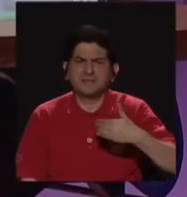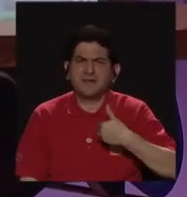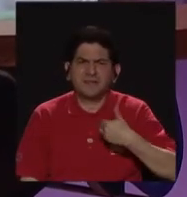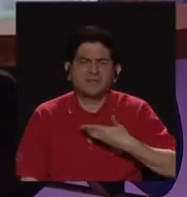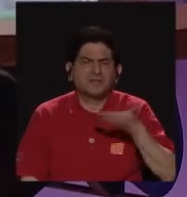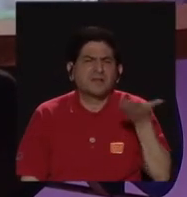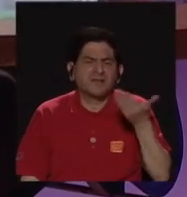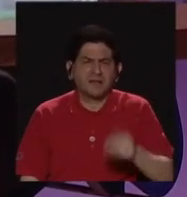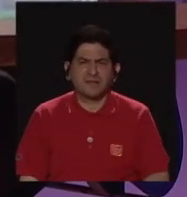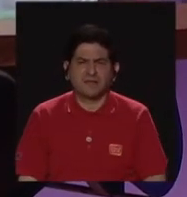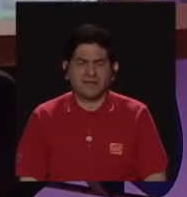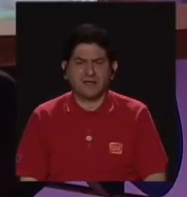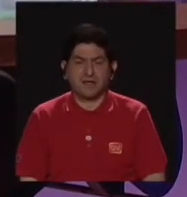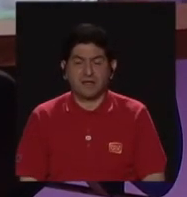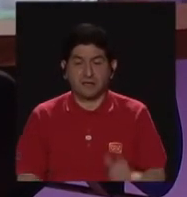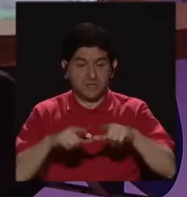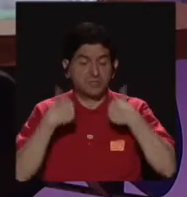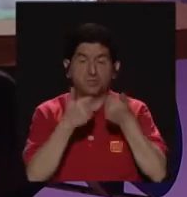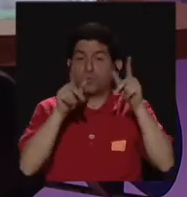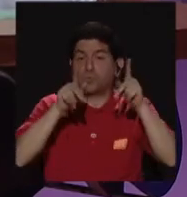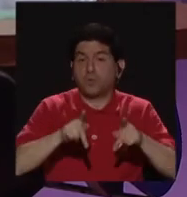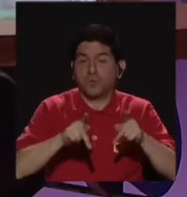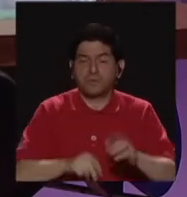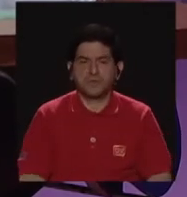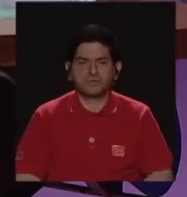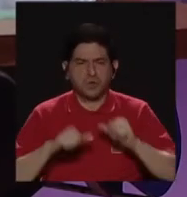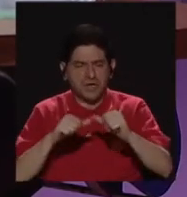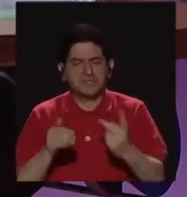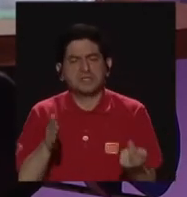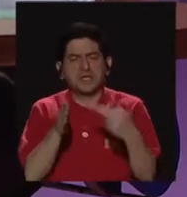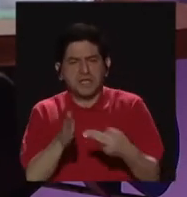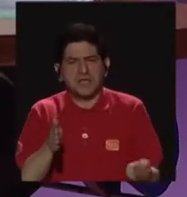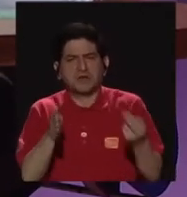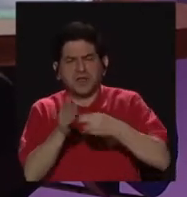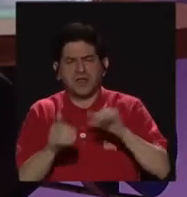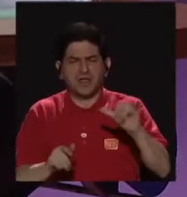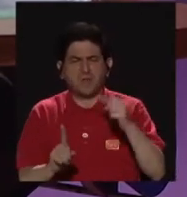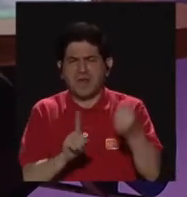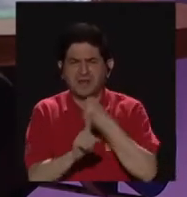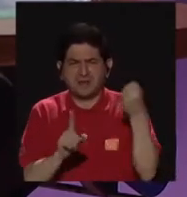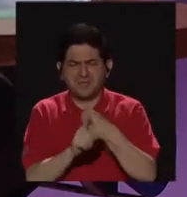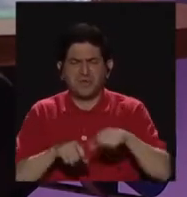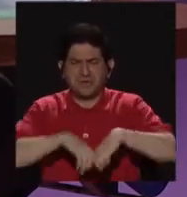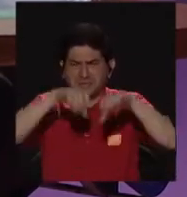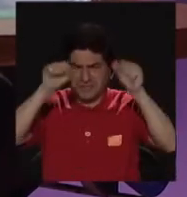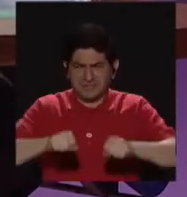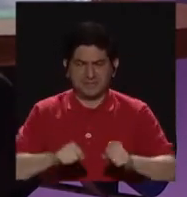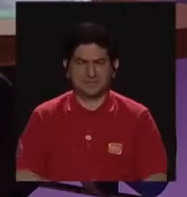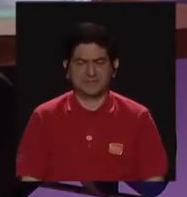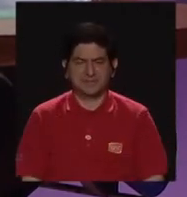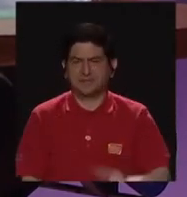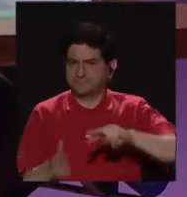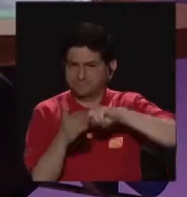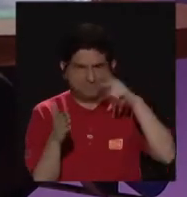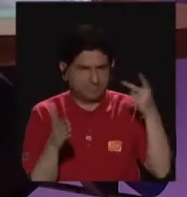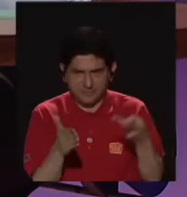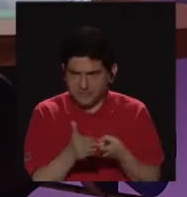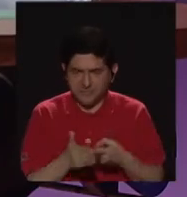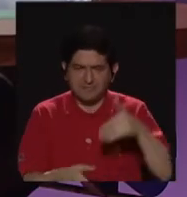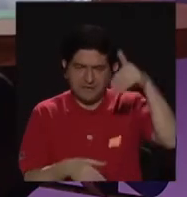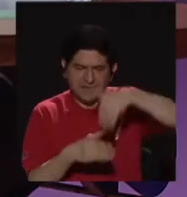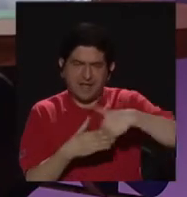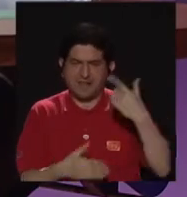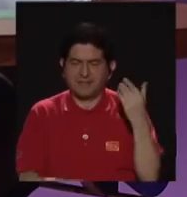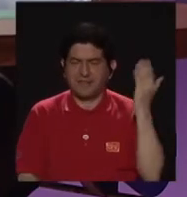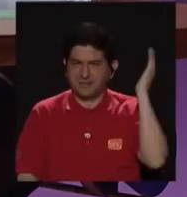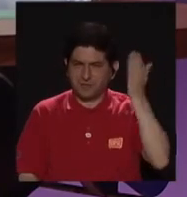como más capital humano por decirlo así para seguir reproduciendo la misma vía sistemática verdad no es como que dentro de este